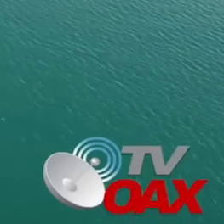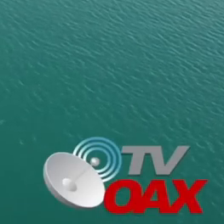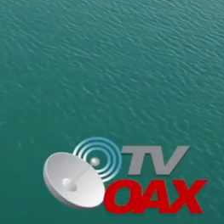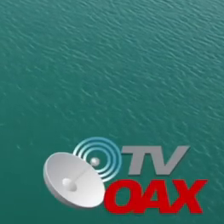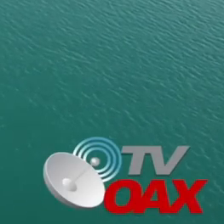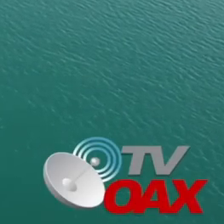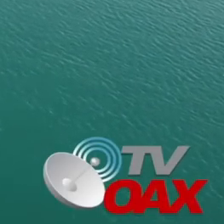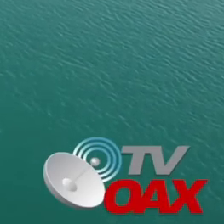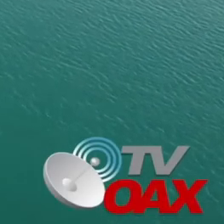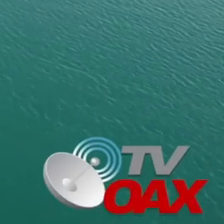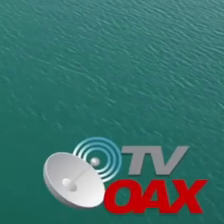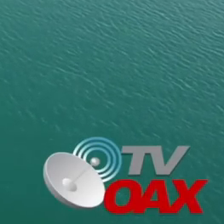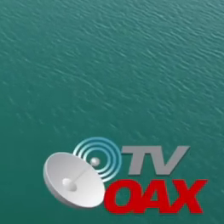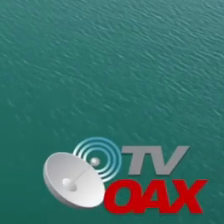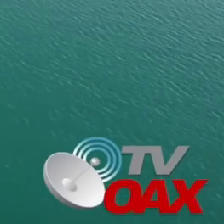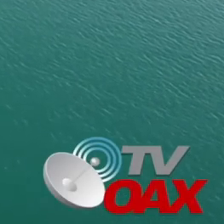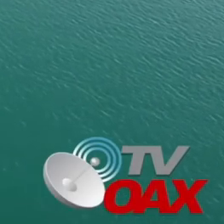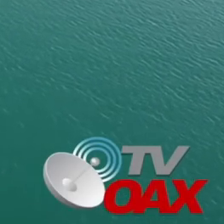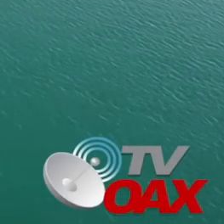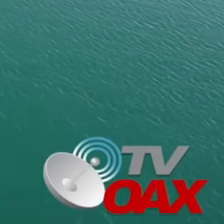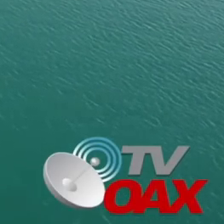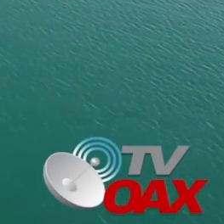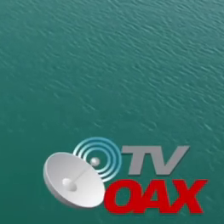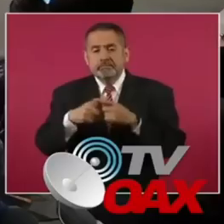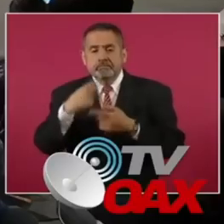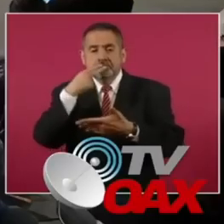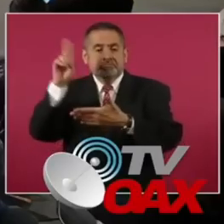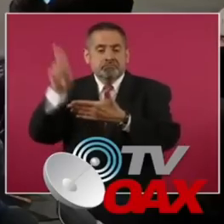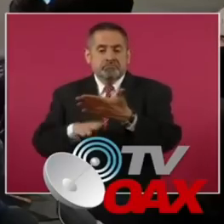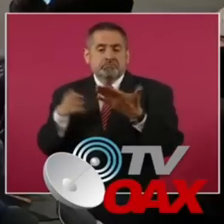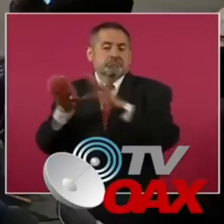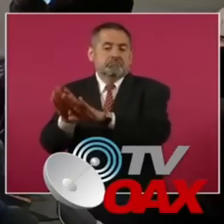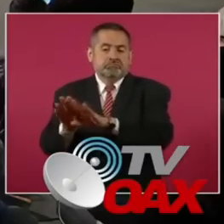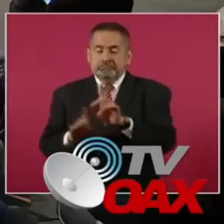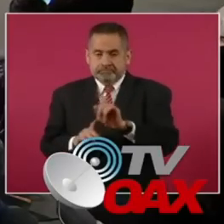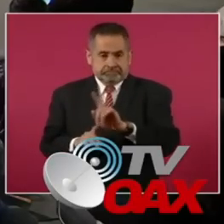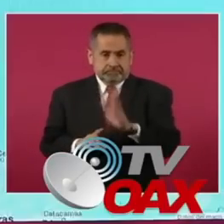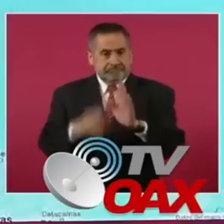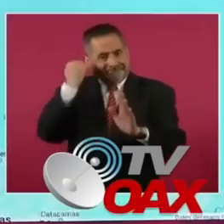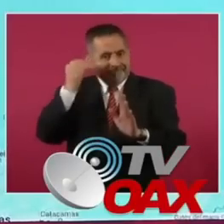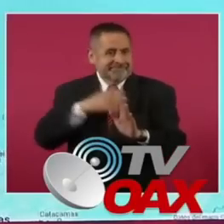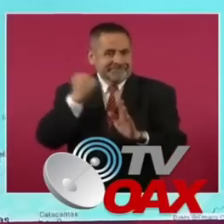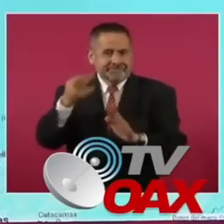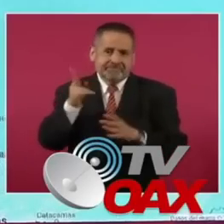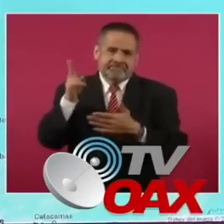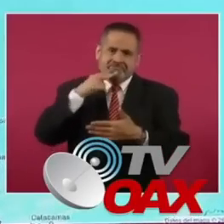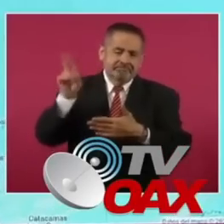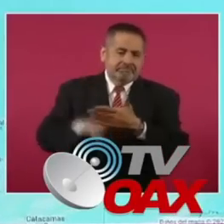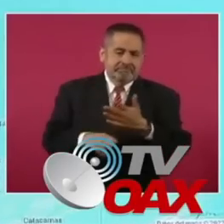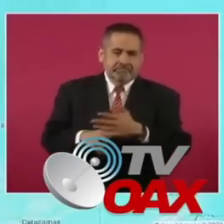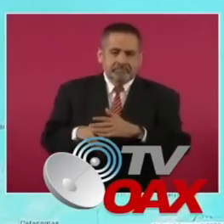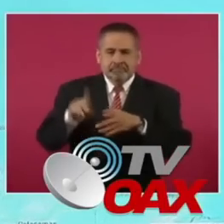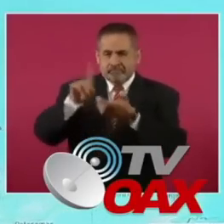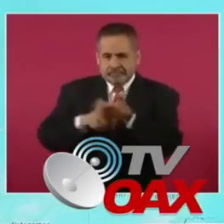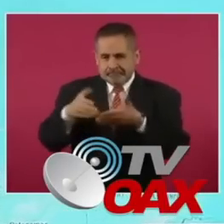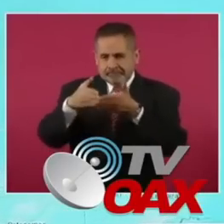Calica. No, porque Calica está clausurado. Ese sería ideal. Porque Progreso tiene la